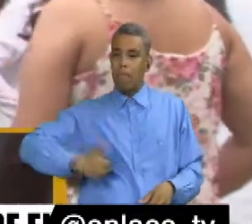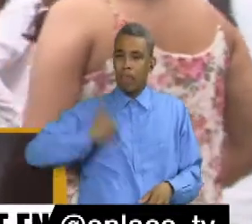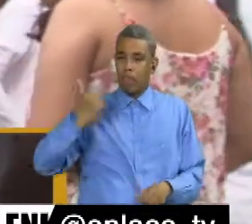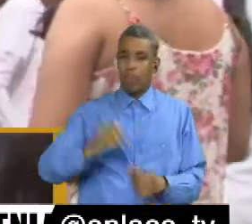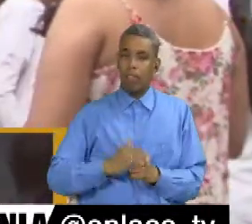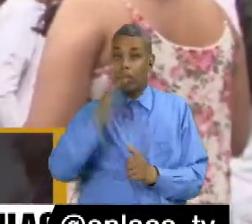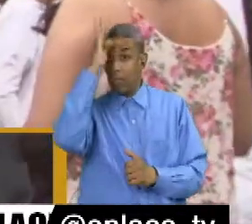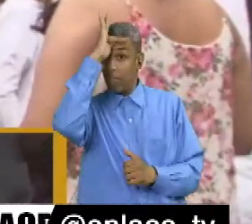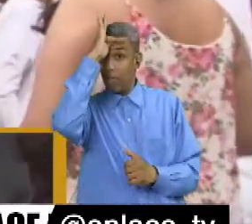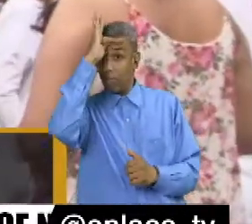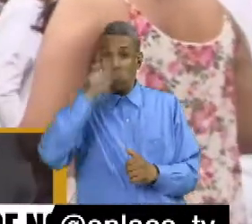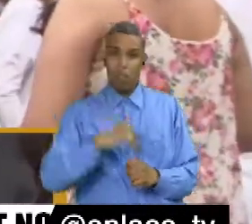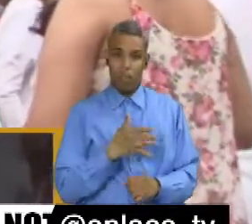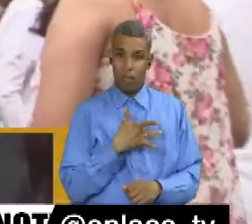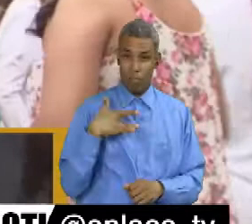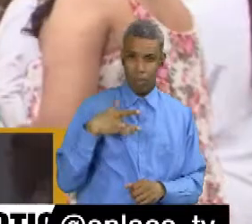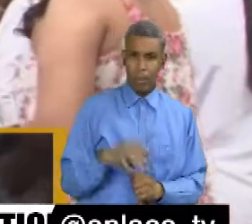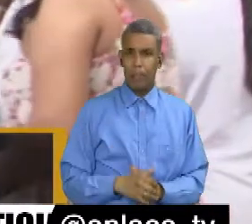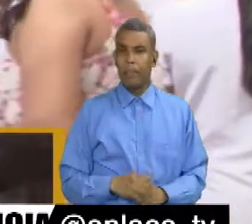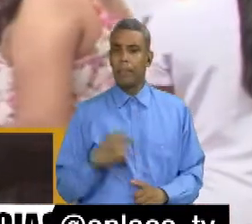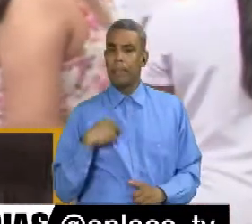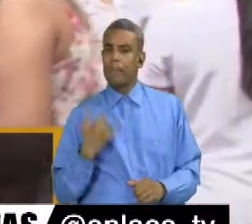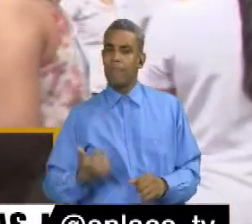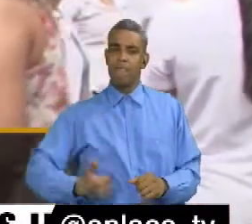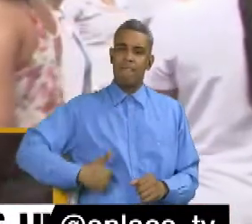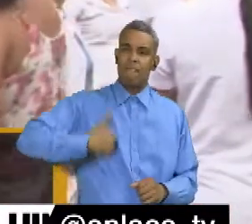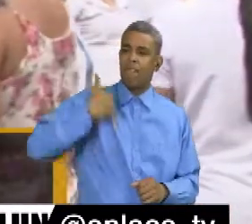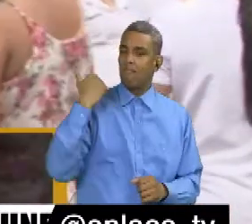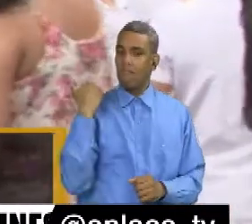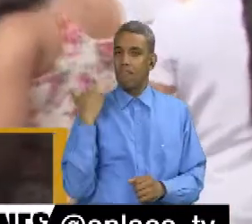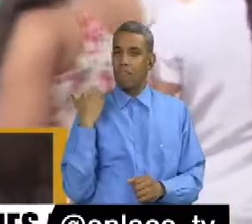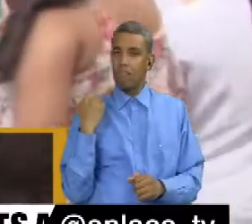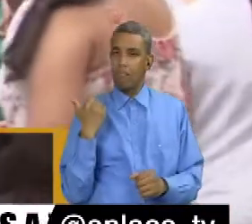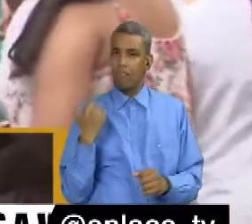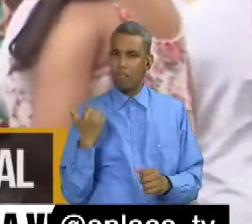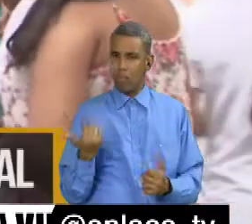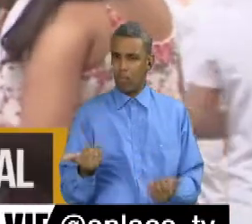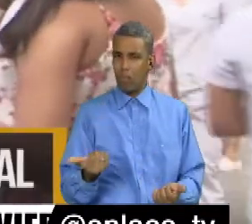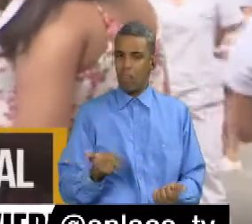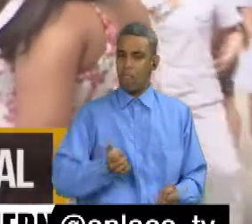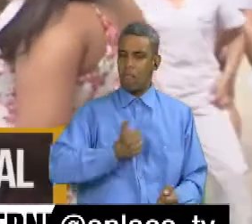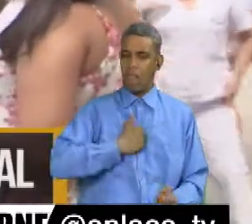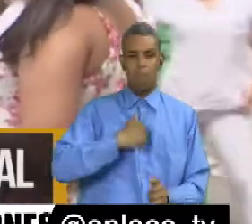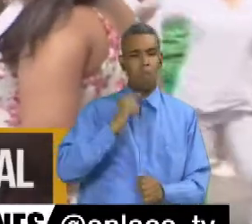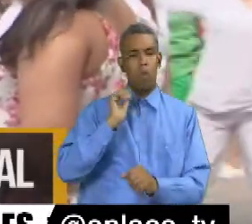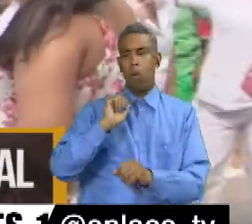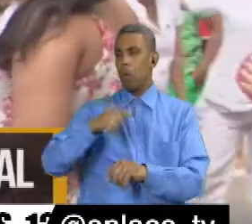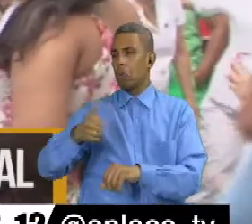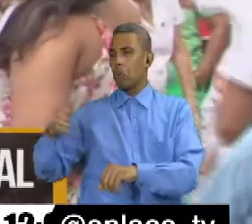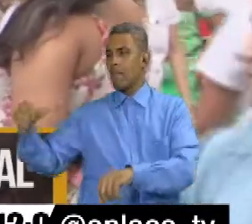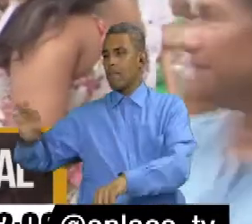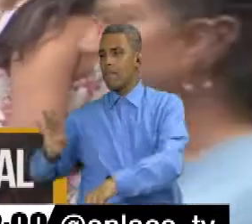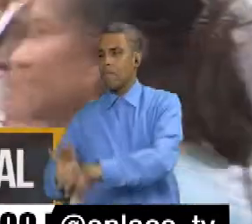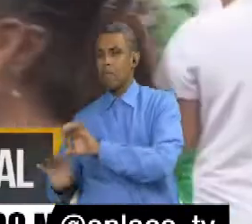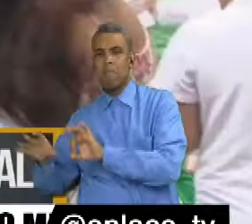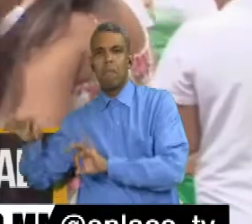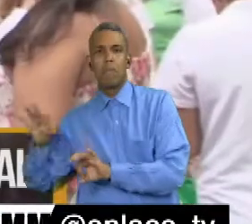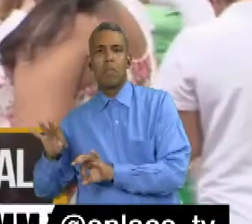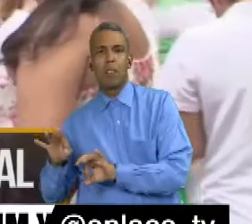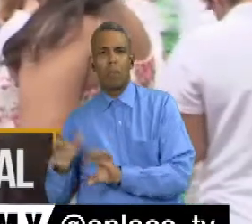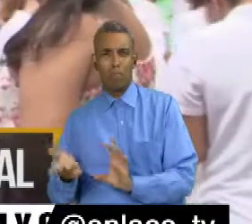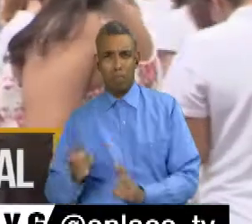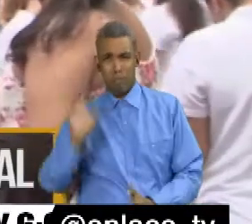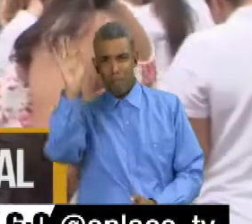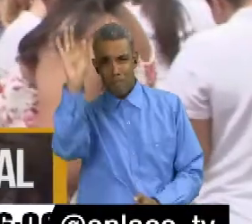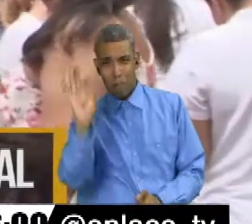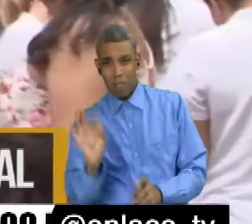Es por esto que hoy todos los hospitales de Antioquia se unen y dicen no más abuso, no más reducción de tarifas.